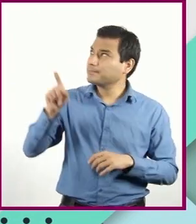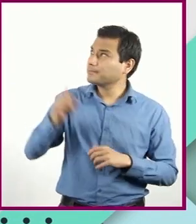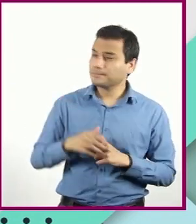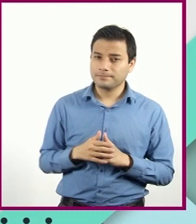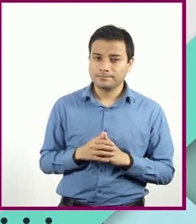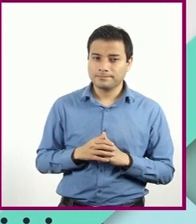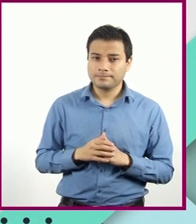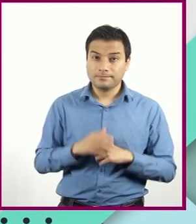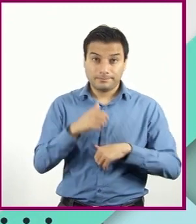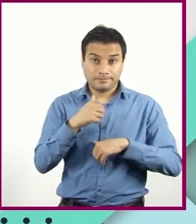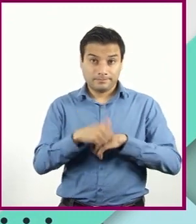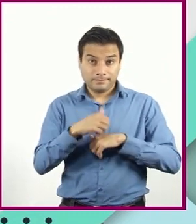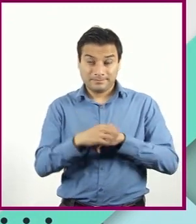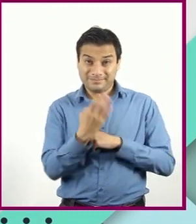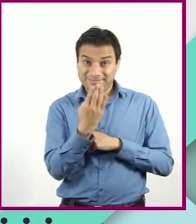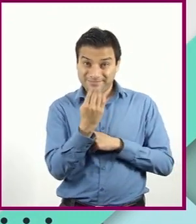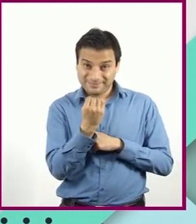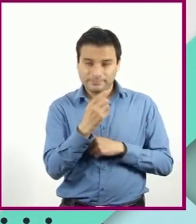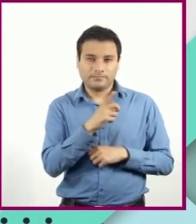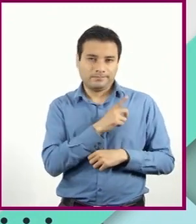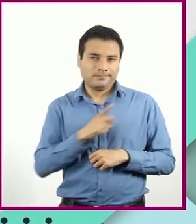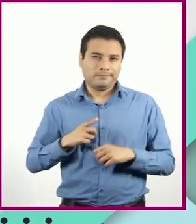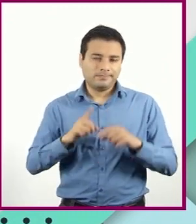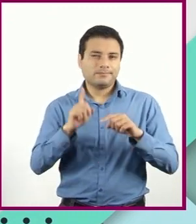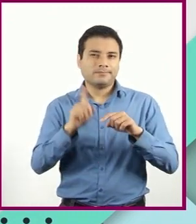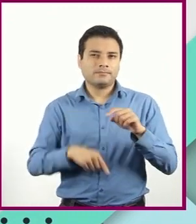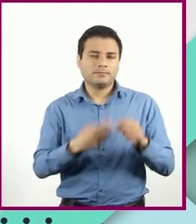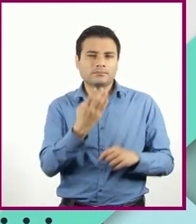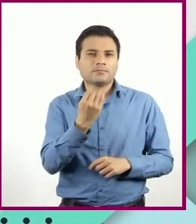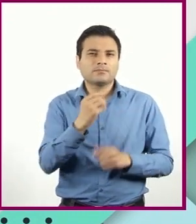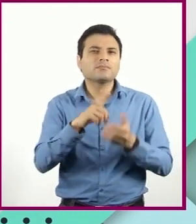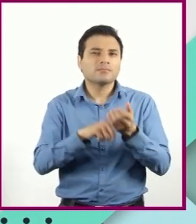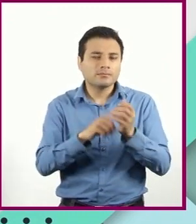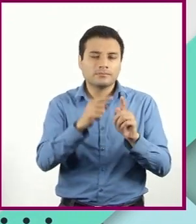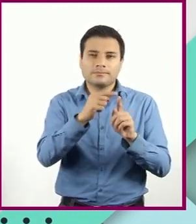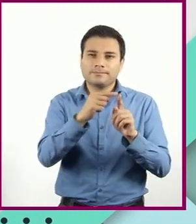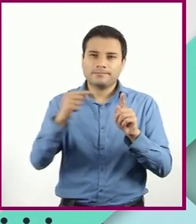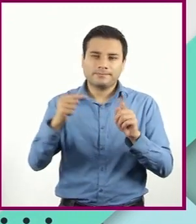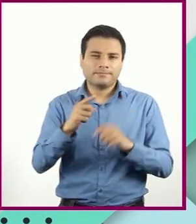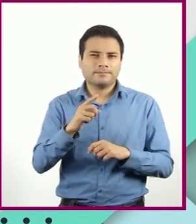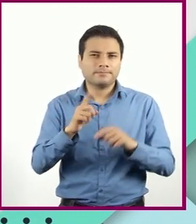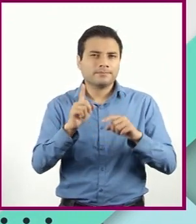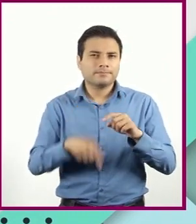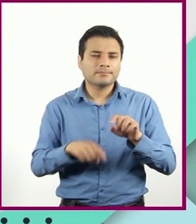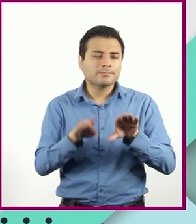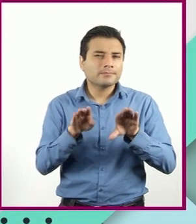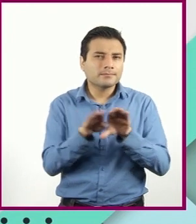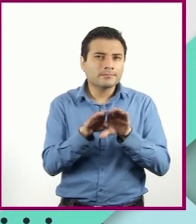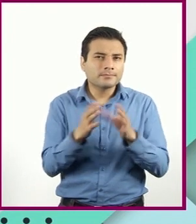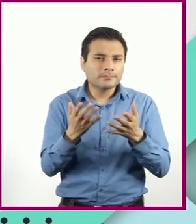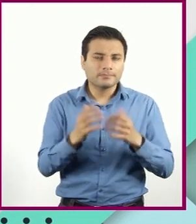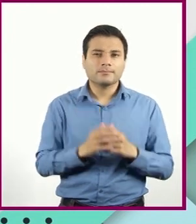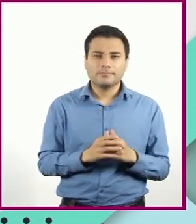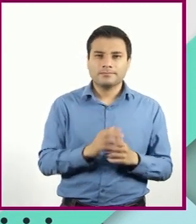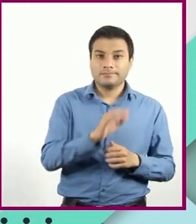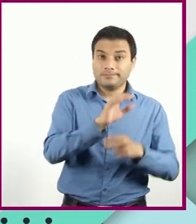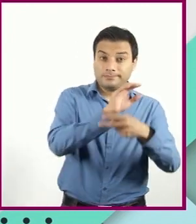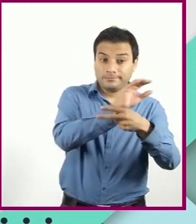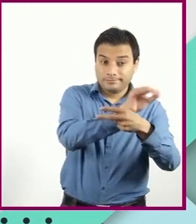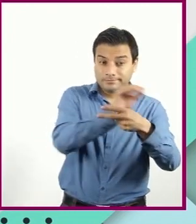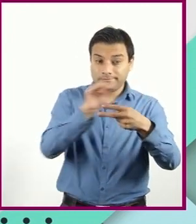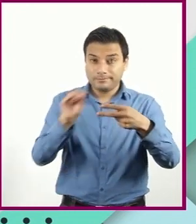afectada por el número 9, que está dividiendo, por lo que, para suprimirlo del primer miembro, lo pasamos al segundo